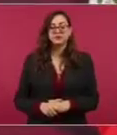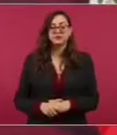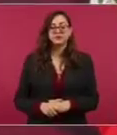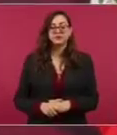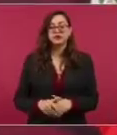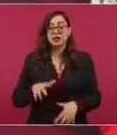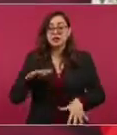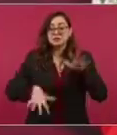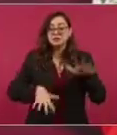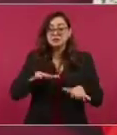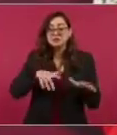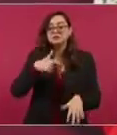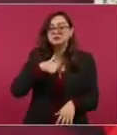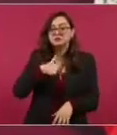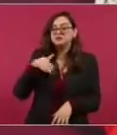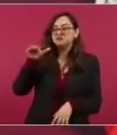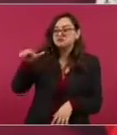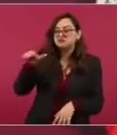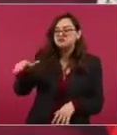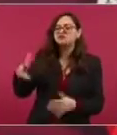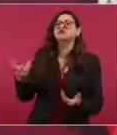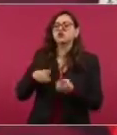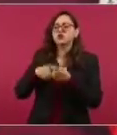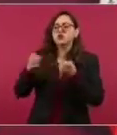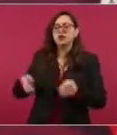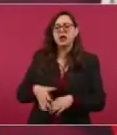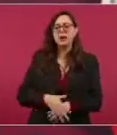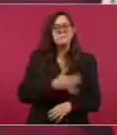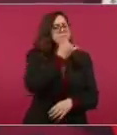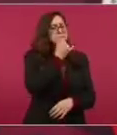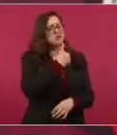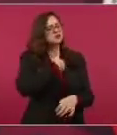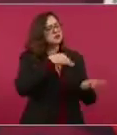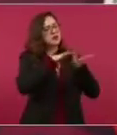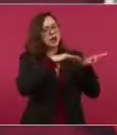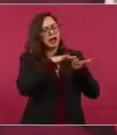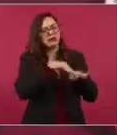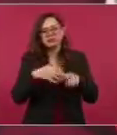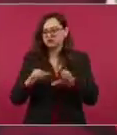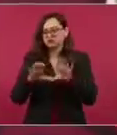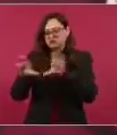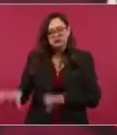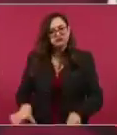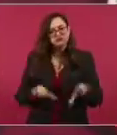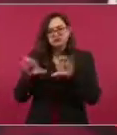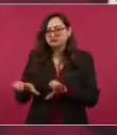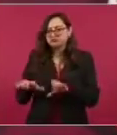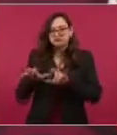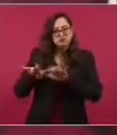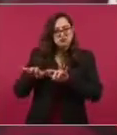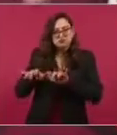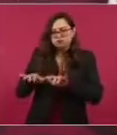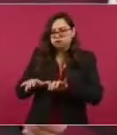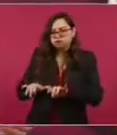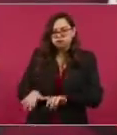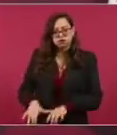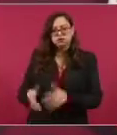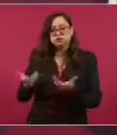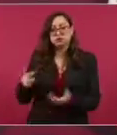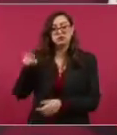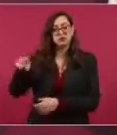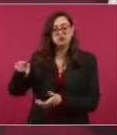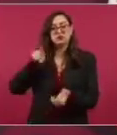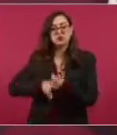me dice, estoy de mi trabajo. Está en su computadora, yo que trabaja, que es en la